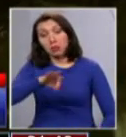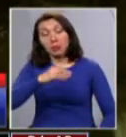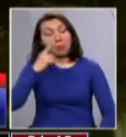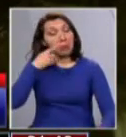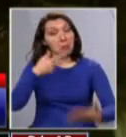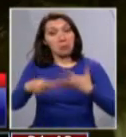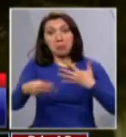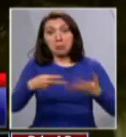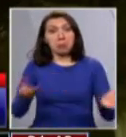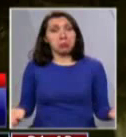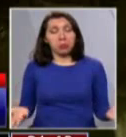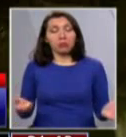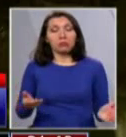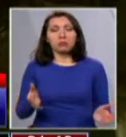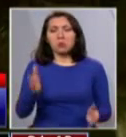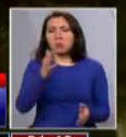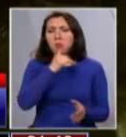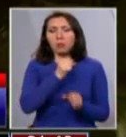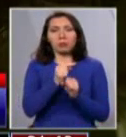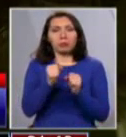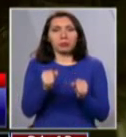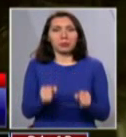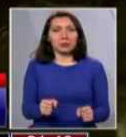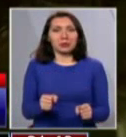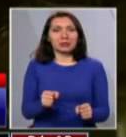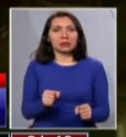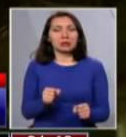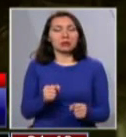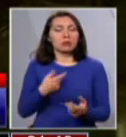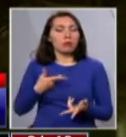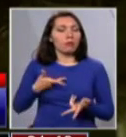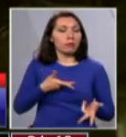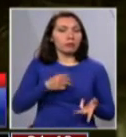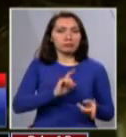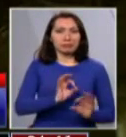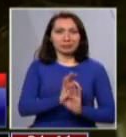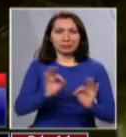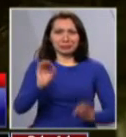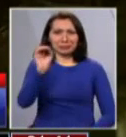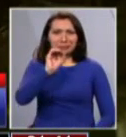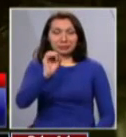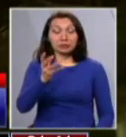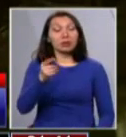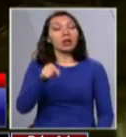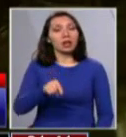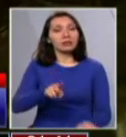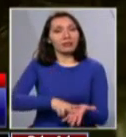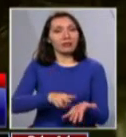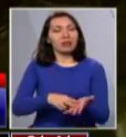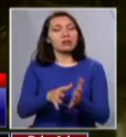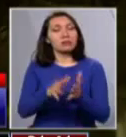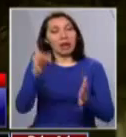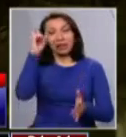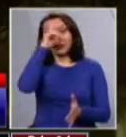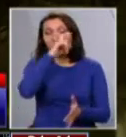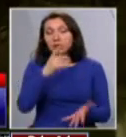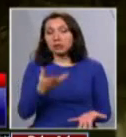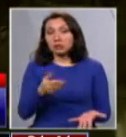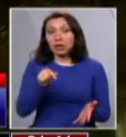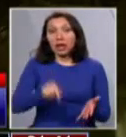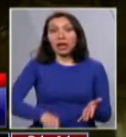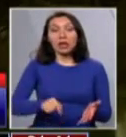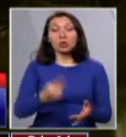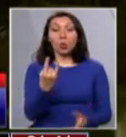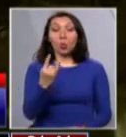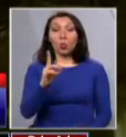transparentes me da la impresión que no hay posibilidad de influir que ese en realidad lo más complejo y esto